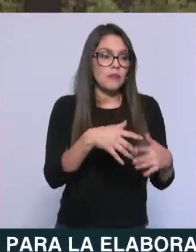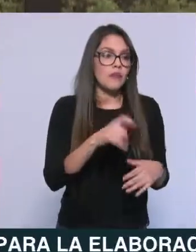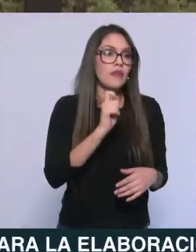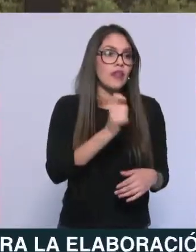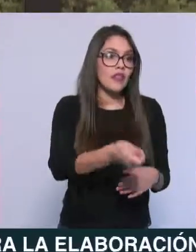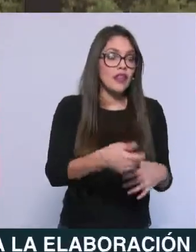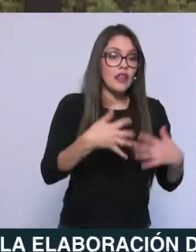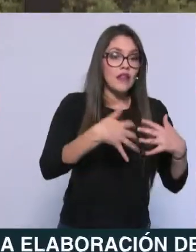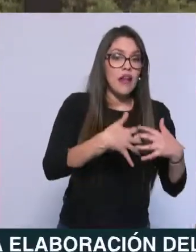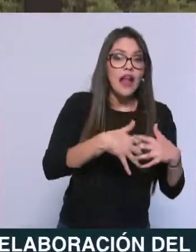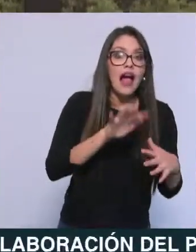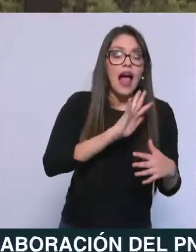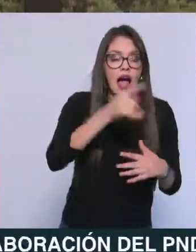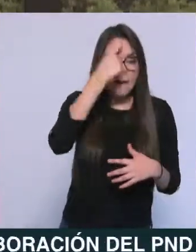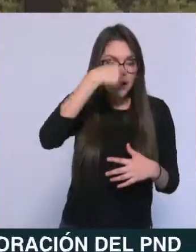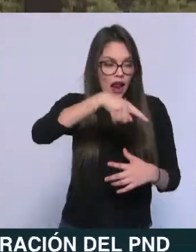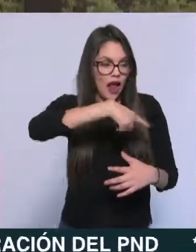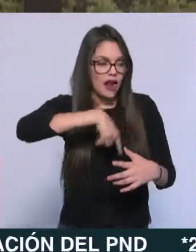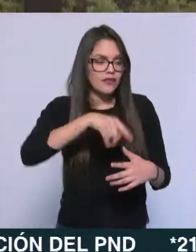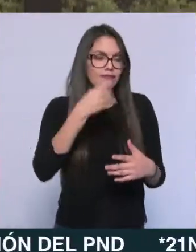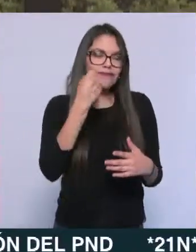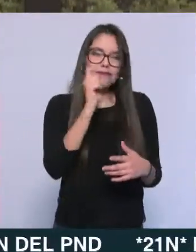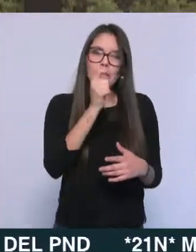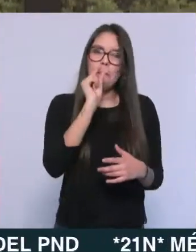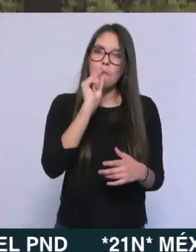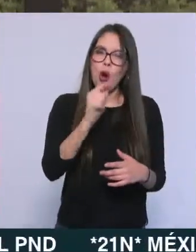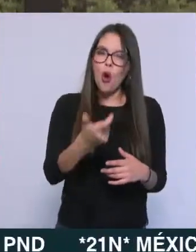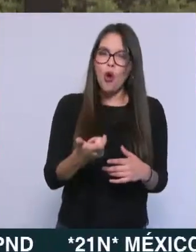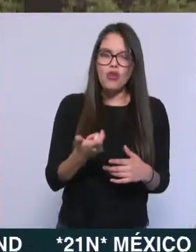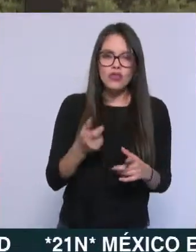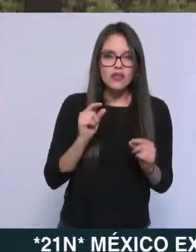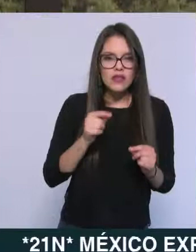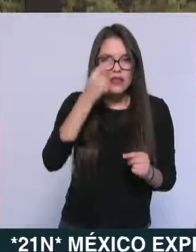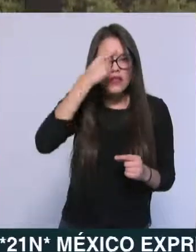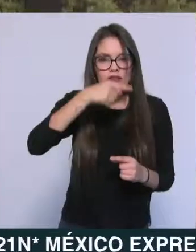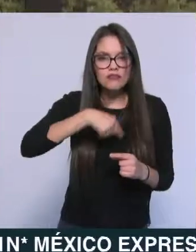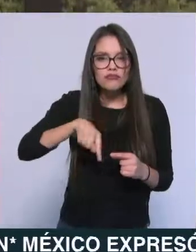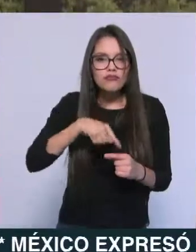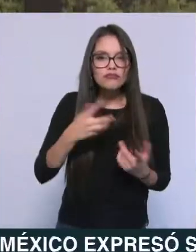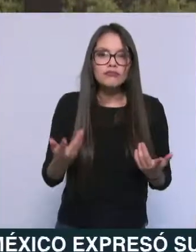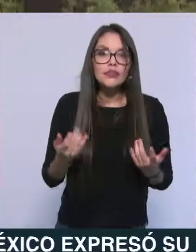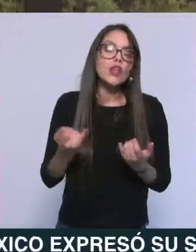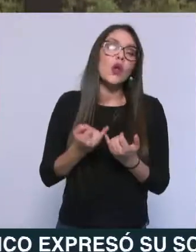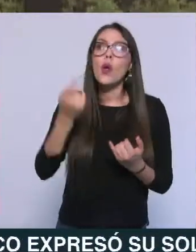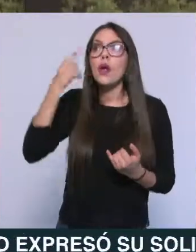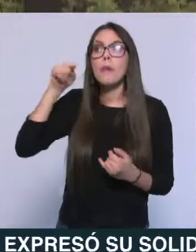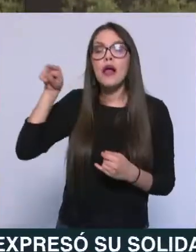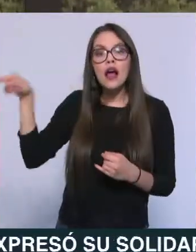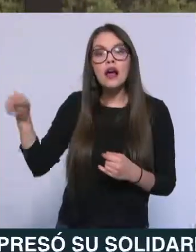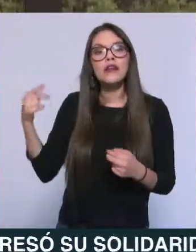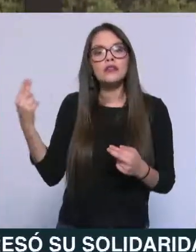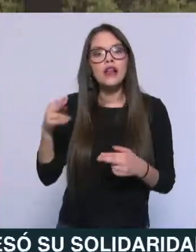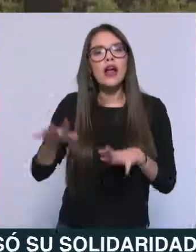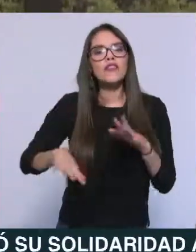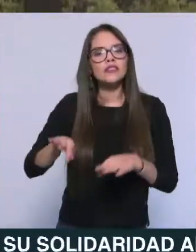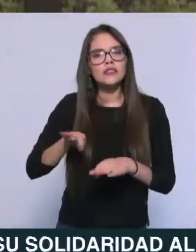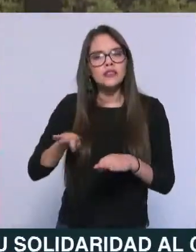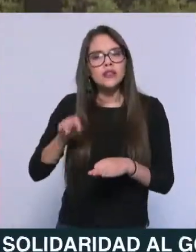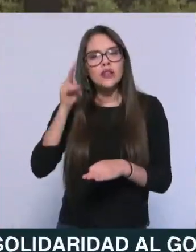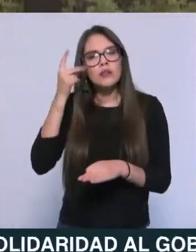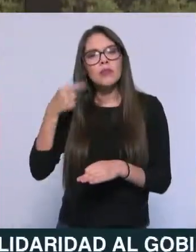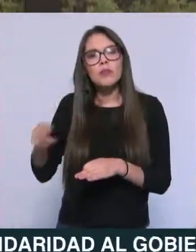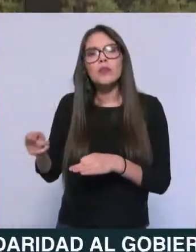son relativos, ¿no? Entonces tampoco para ellos, porque al final lo que junten acá tampoco funciona mucho para envío